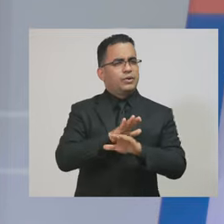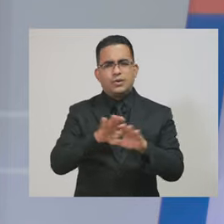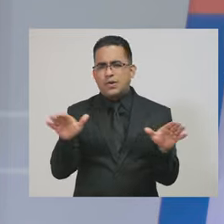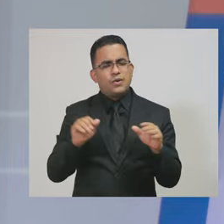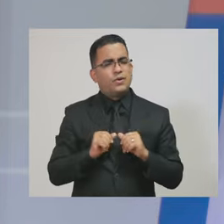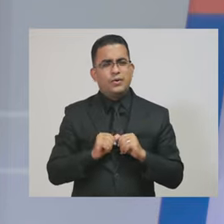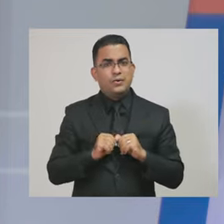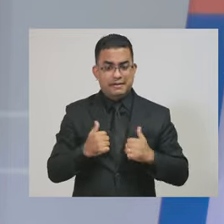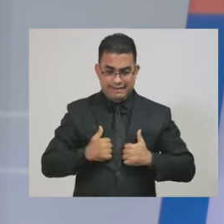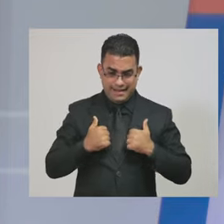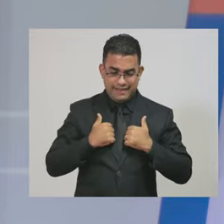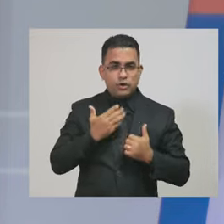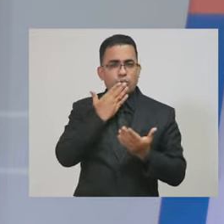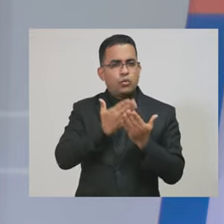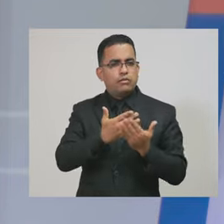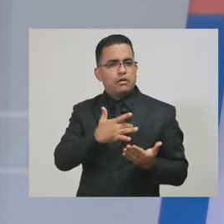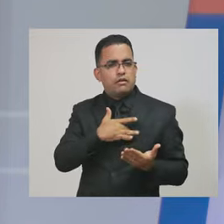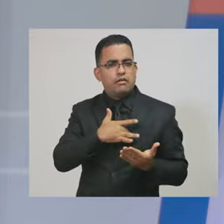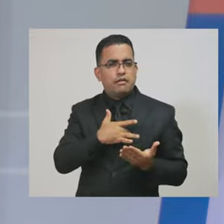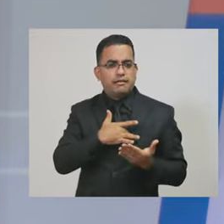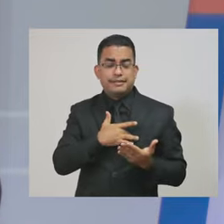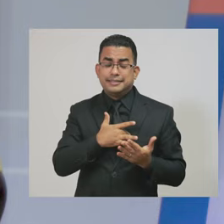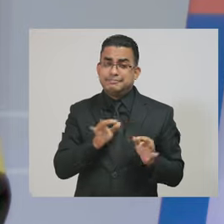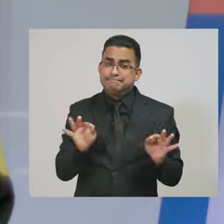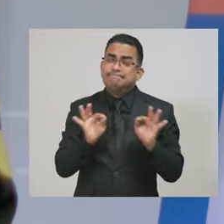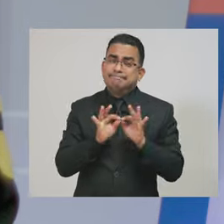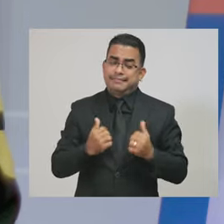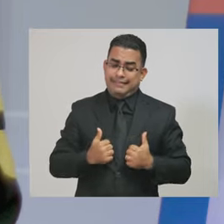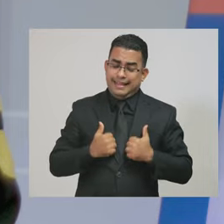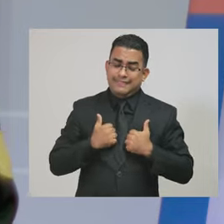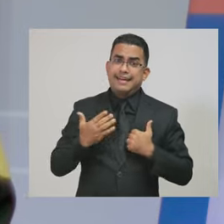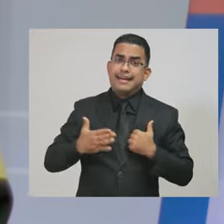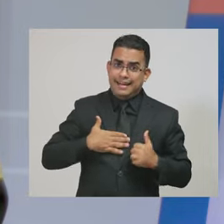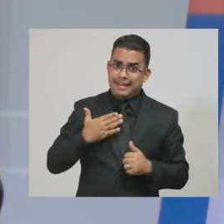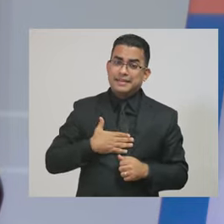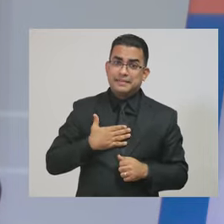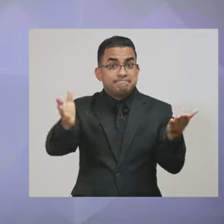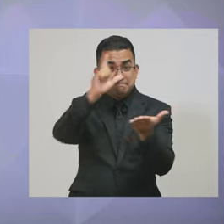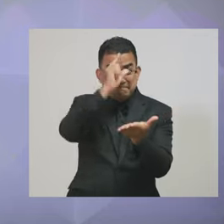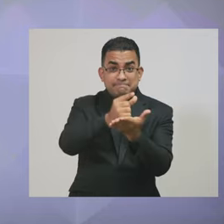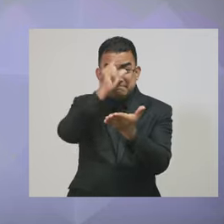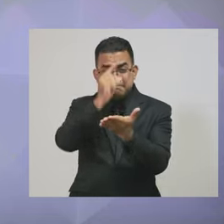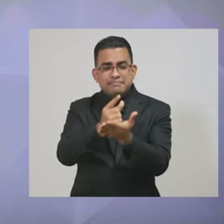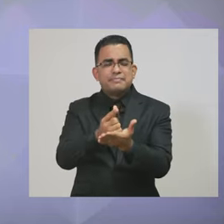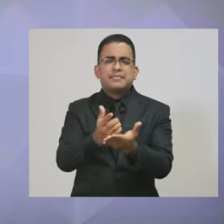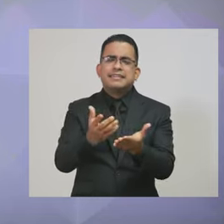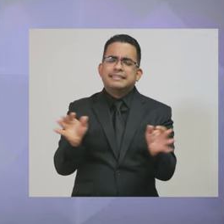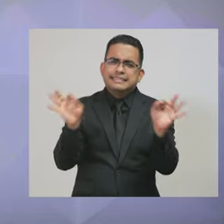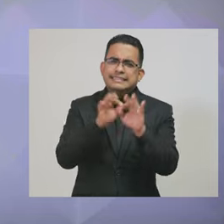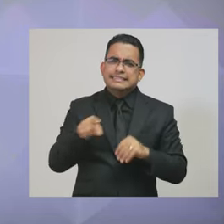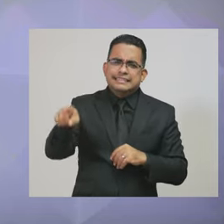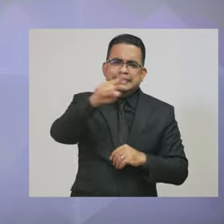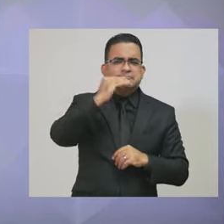cabo es lo único que tiene y la vía para lograr la felicidad y la realización distinguidos graduandos